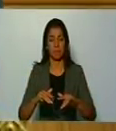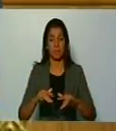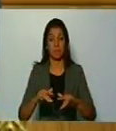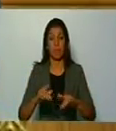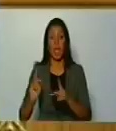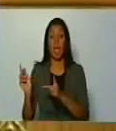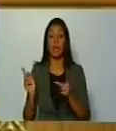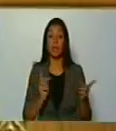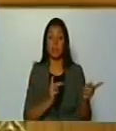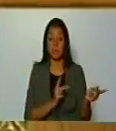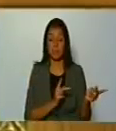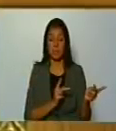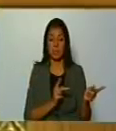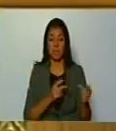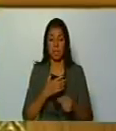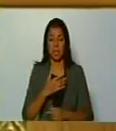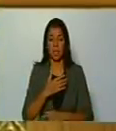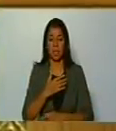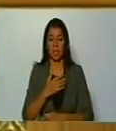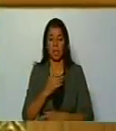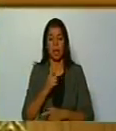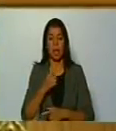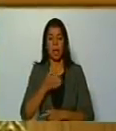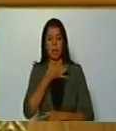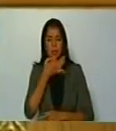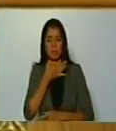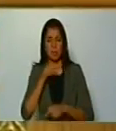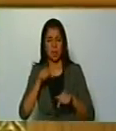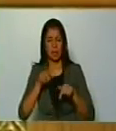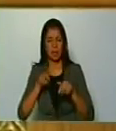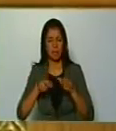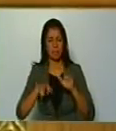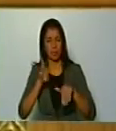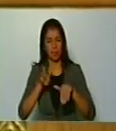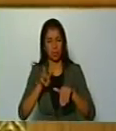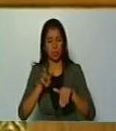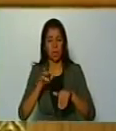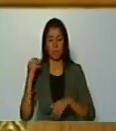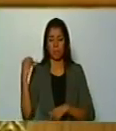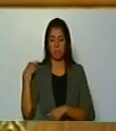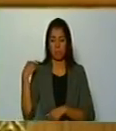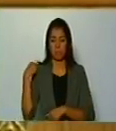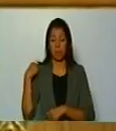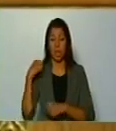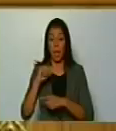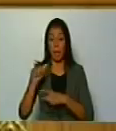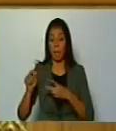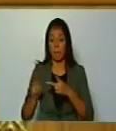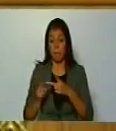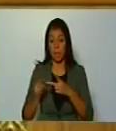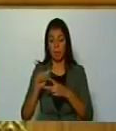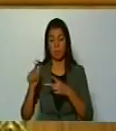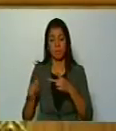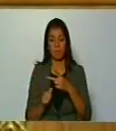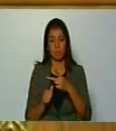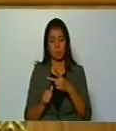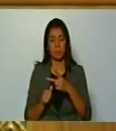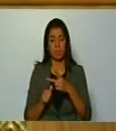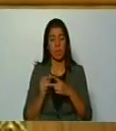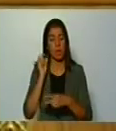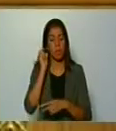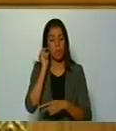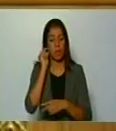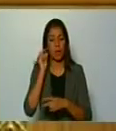hecha al mediodía de hoy, en la tarde de hoy, por la ciudadana vicepresidenta Delcy